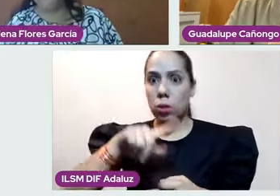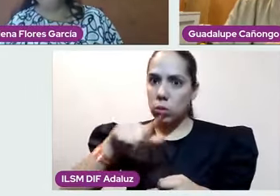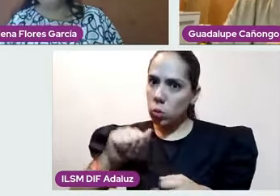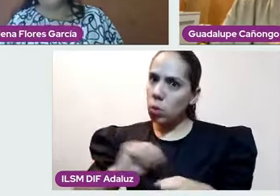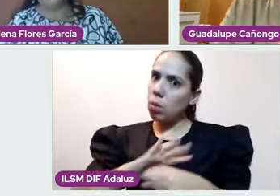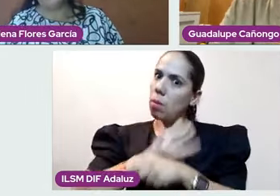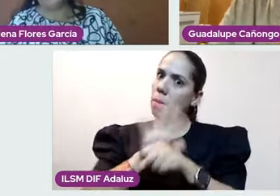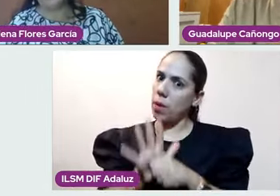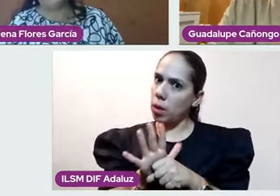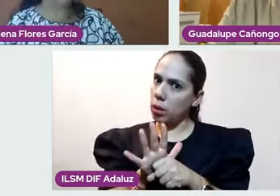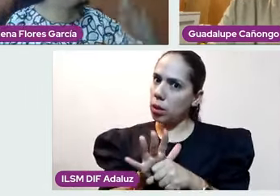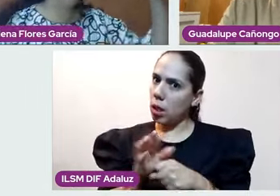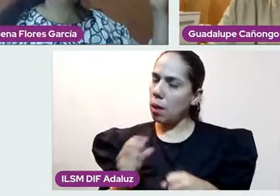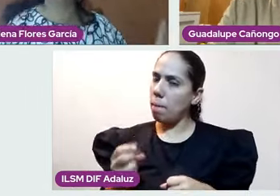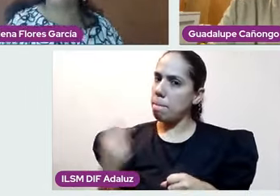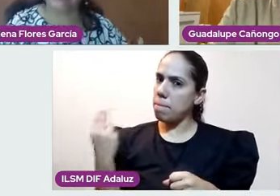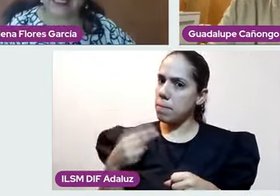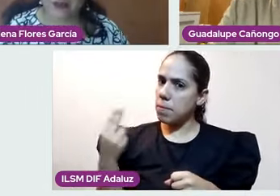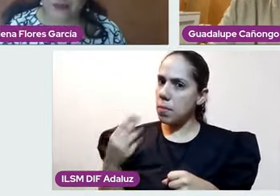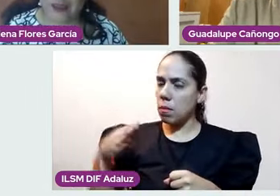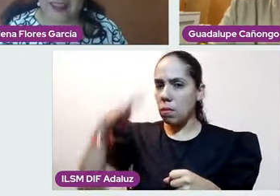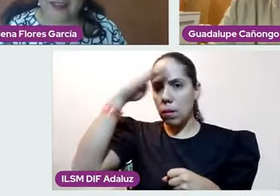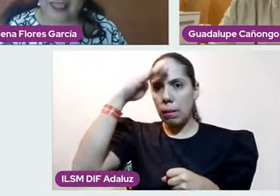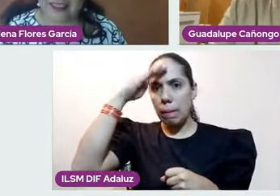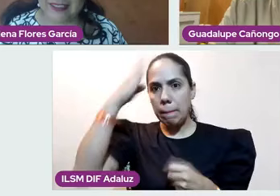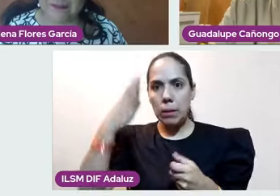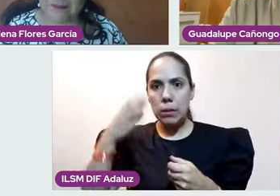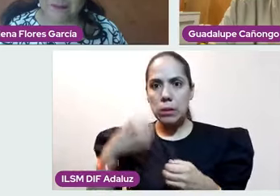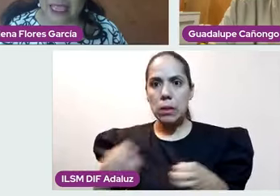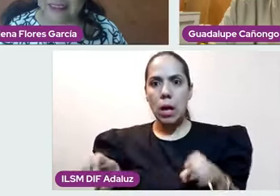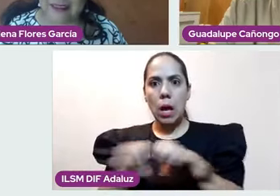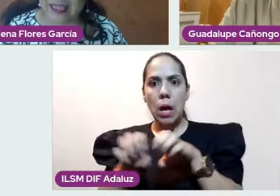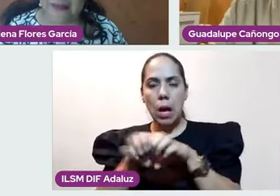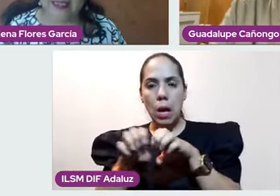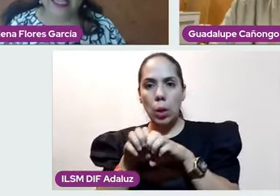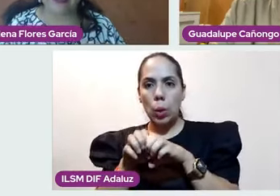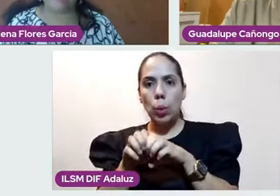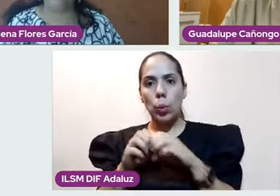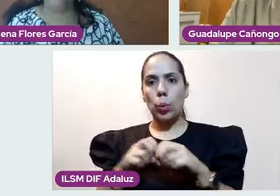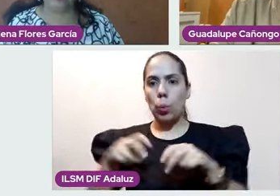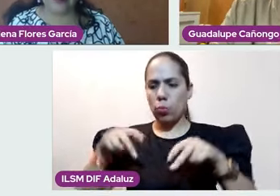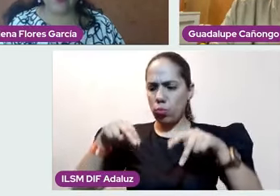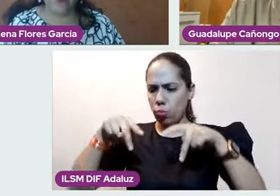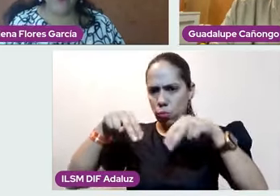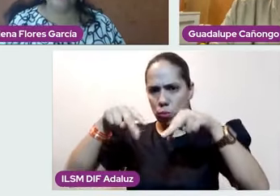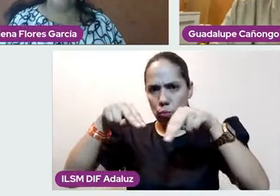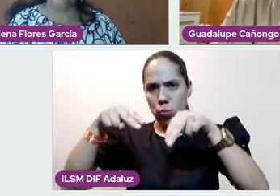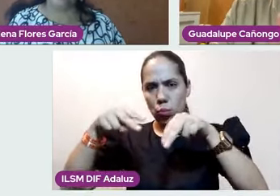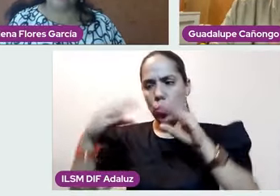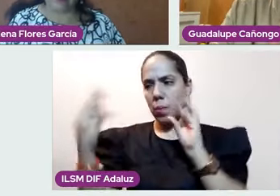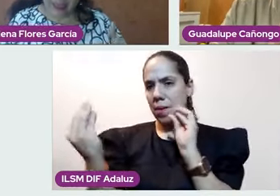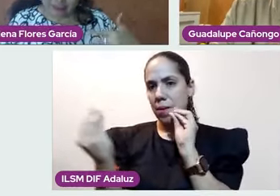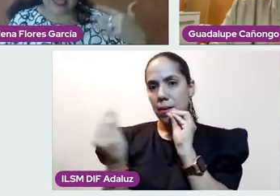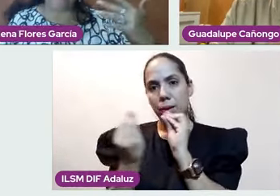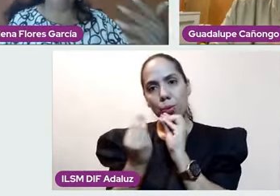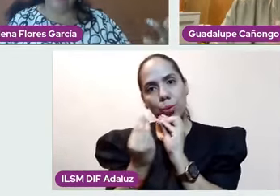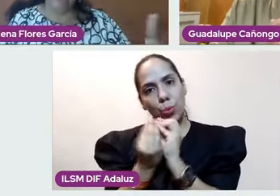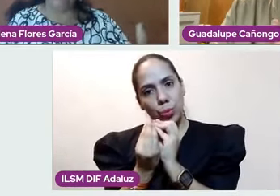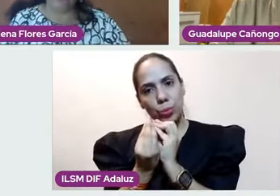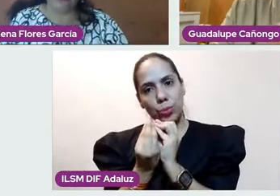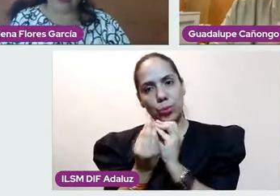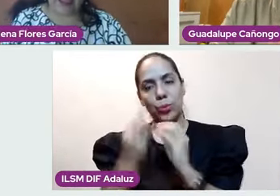comunidad, seguimos perdidos. Y decías acertadamente el individualismo, que